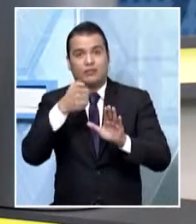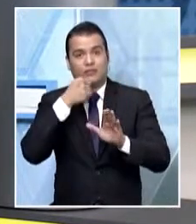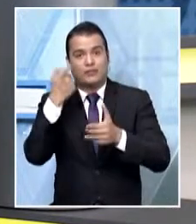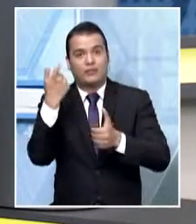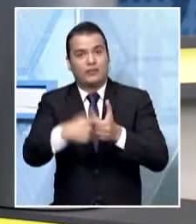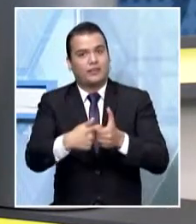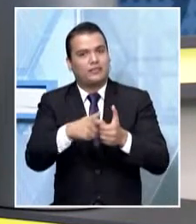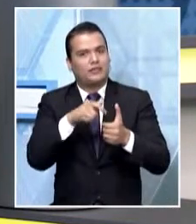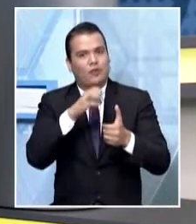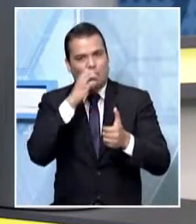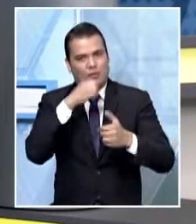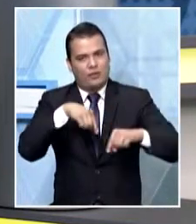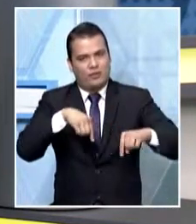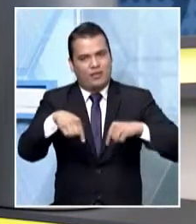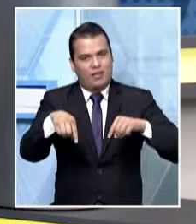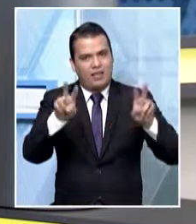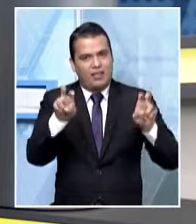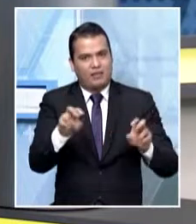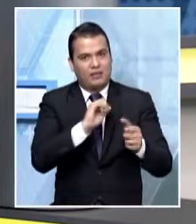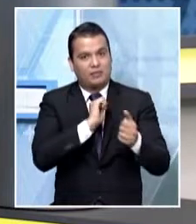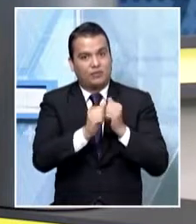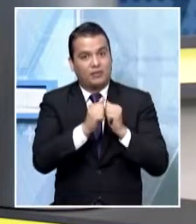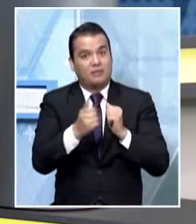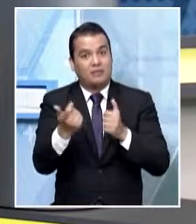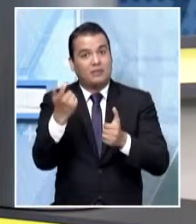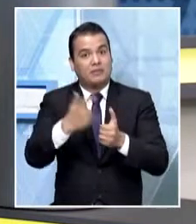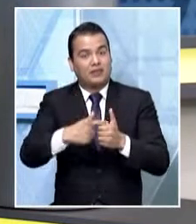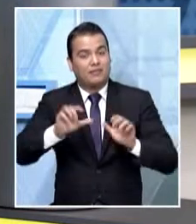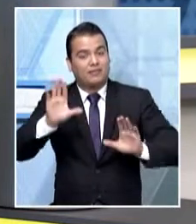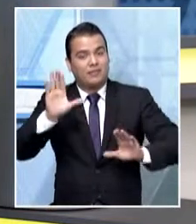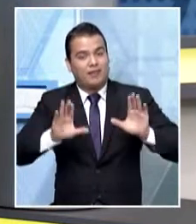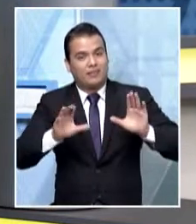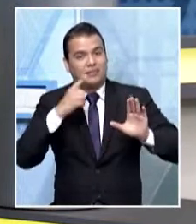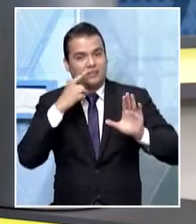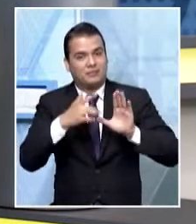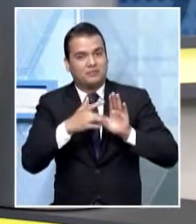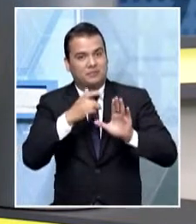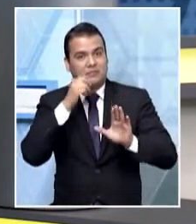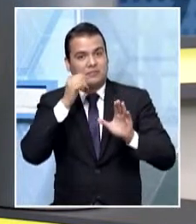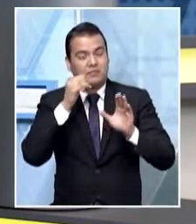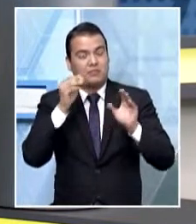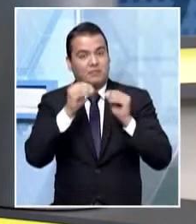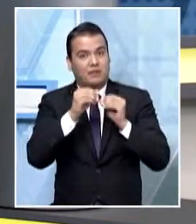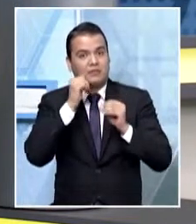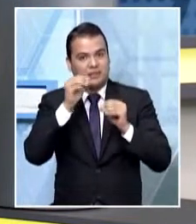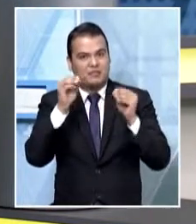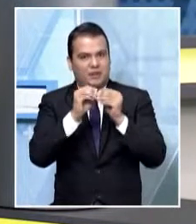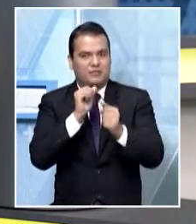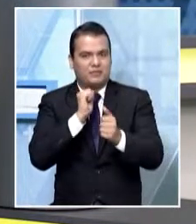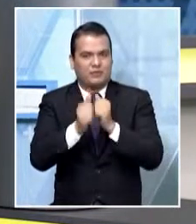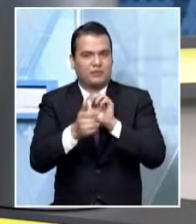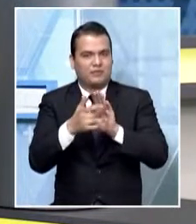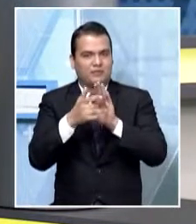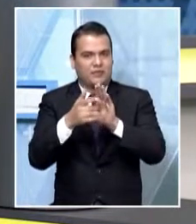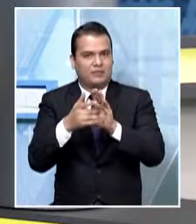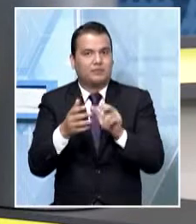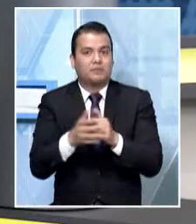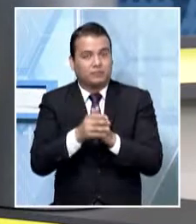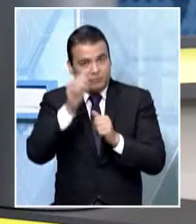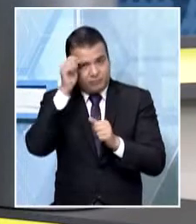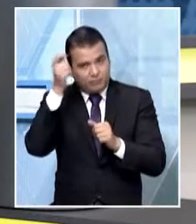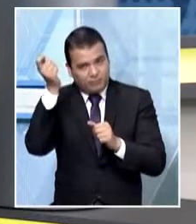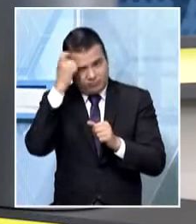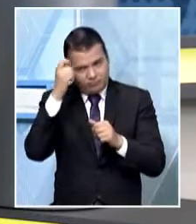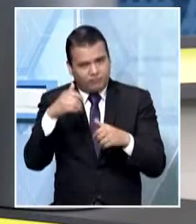nuestro coordinador deportivo carlos plaza está como uno de los nominados nos vemos con más deportes mañana dios mediante plante recuerde